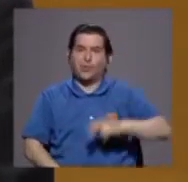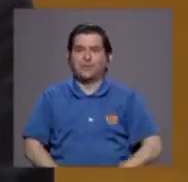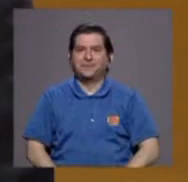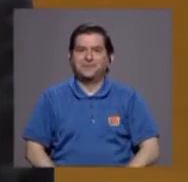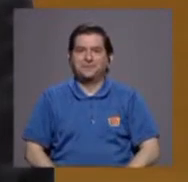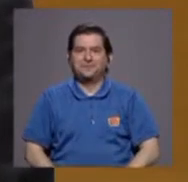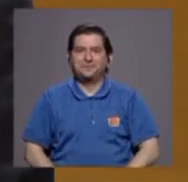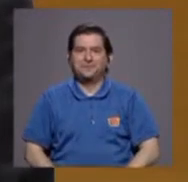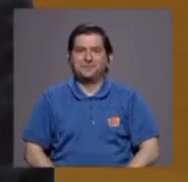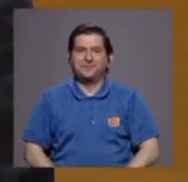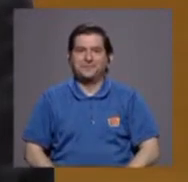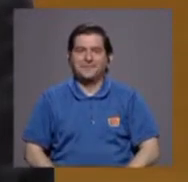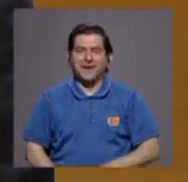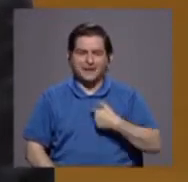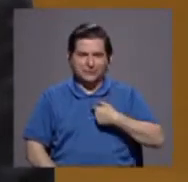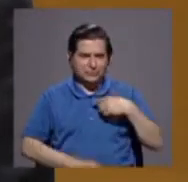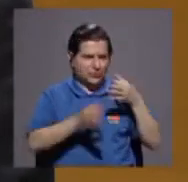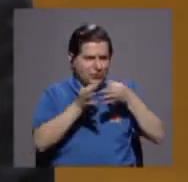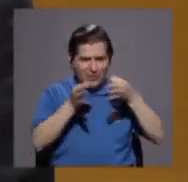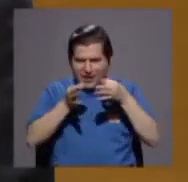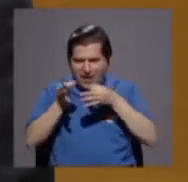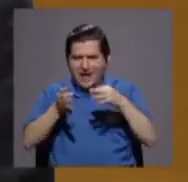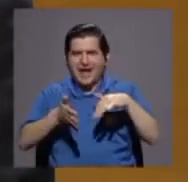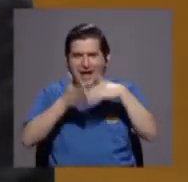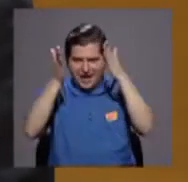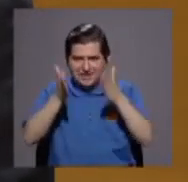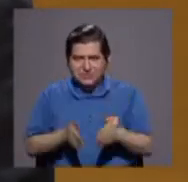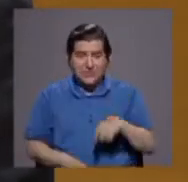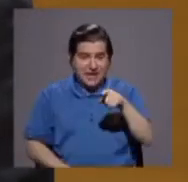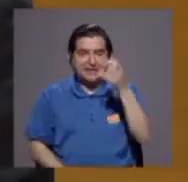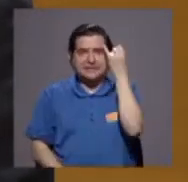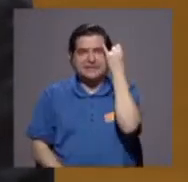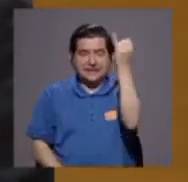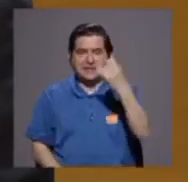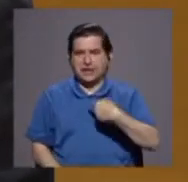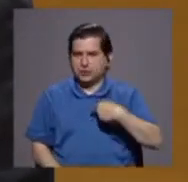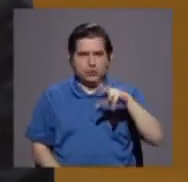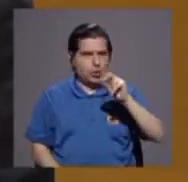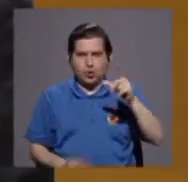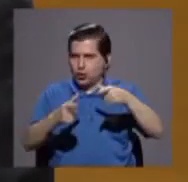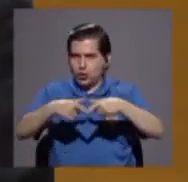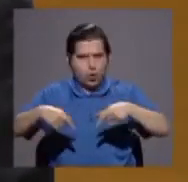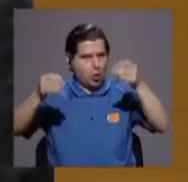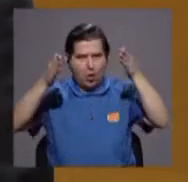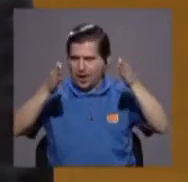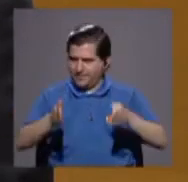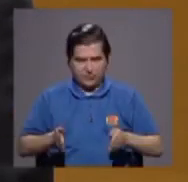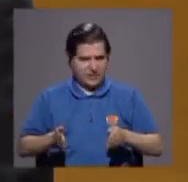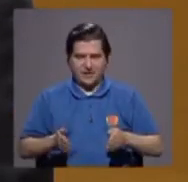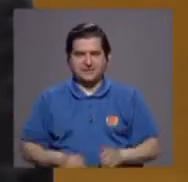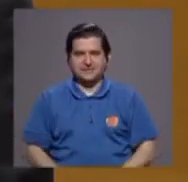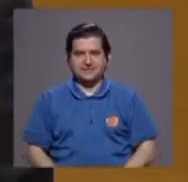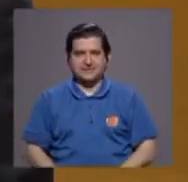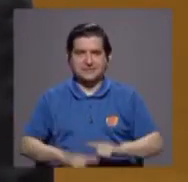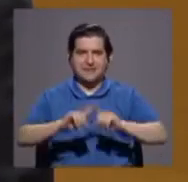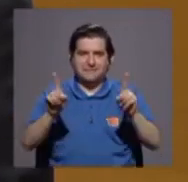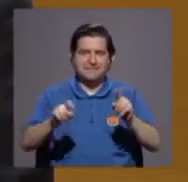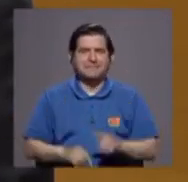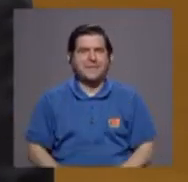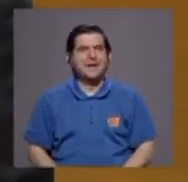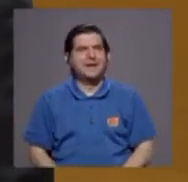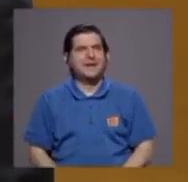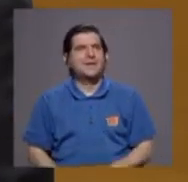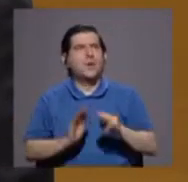que yo les explico a los estudiantes que en ese sentido, aunque no sea japonés, hay algunos patrones